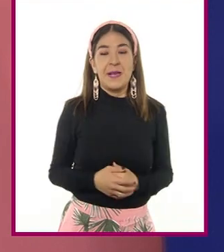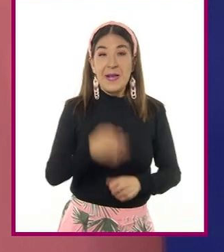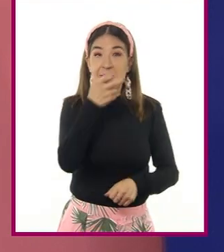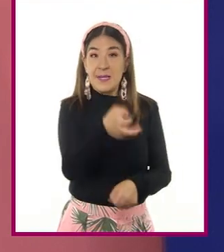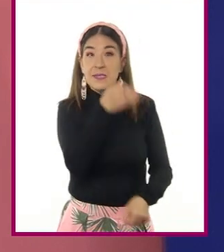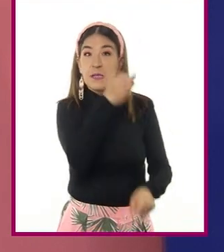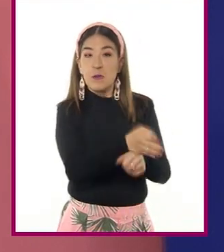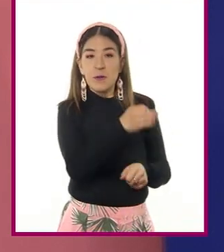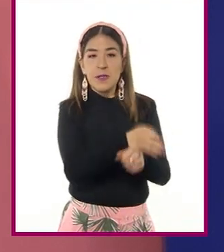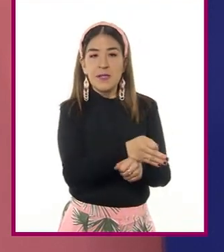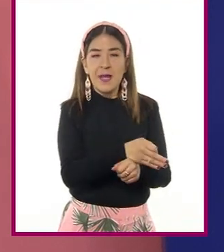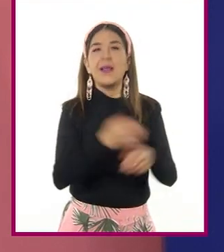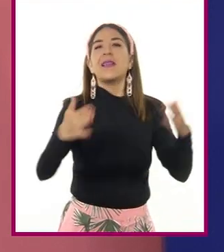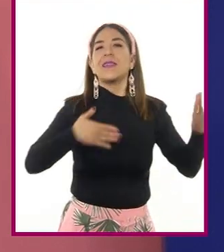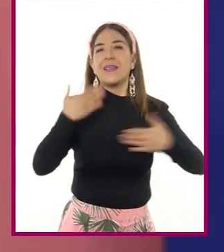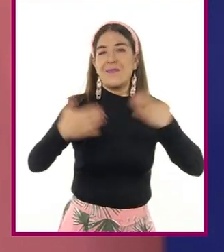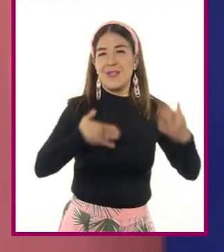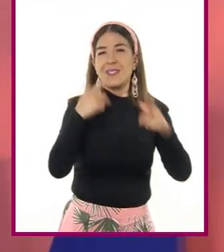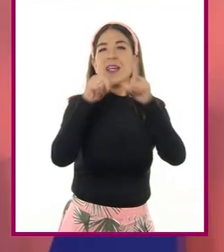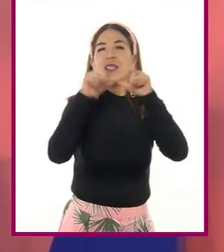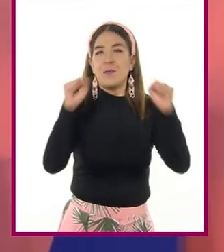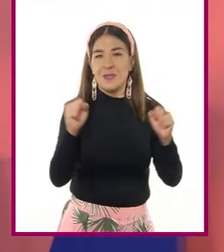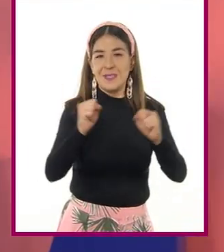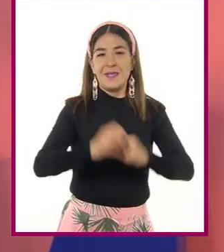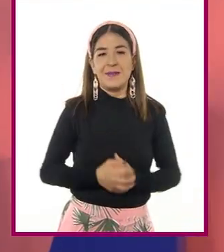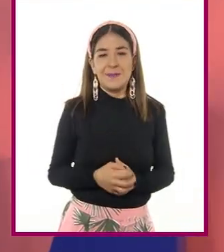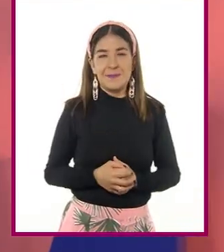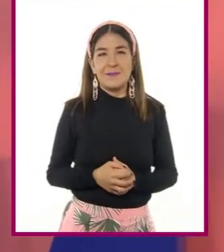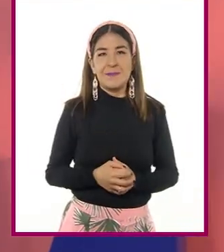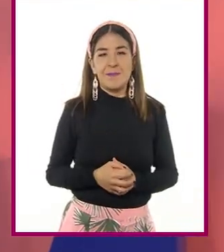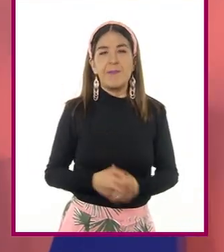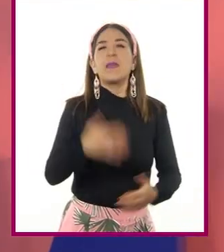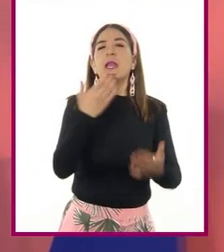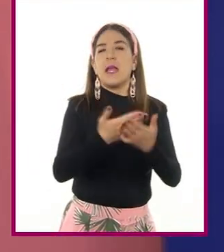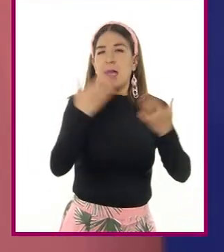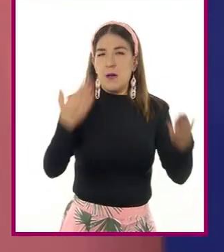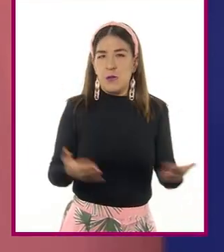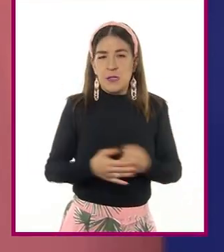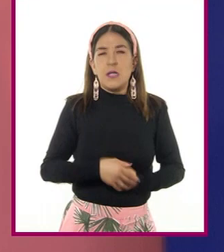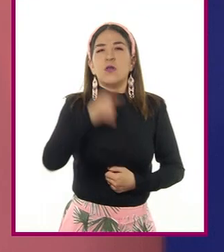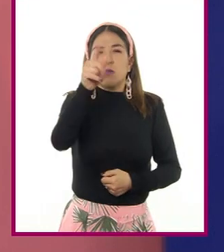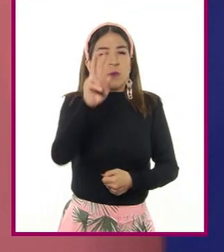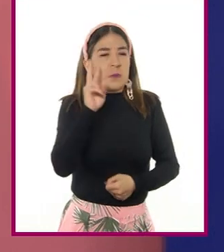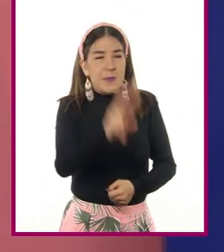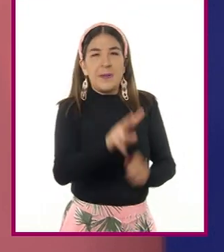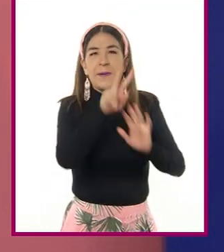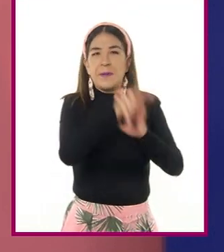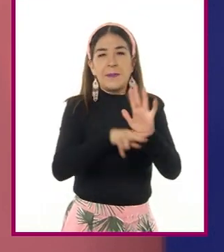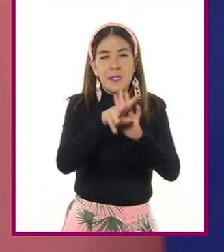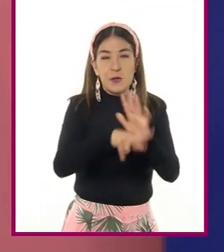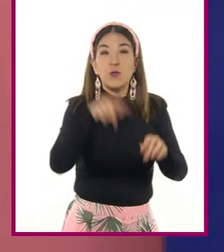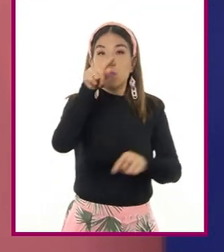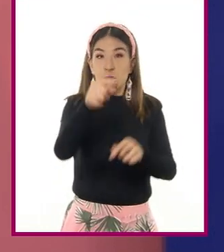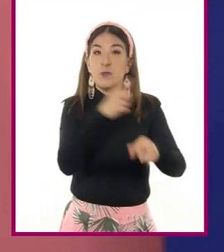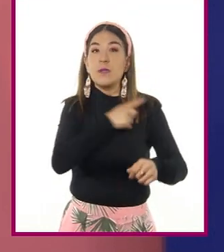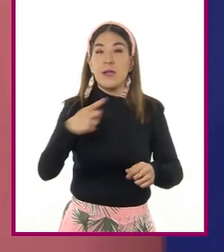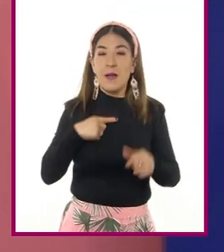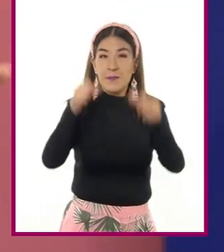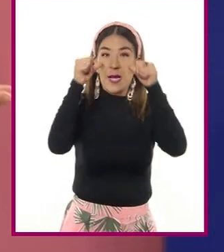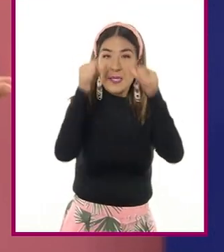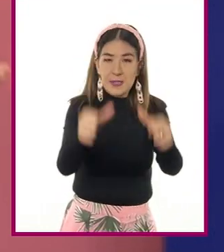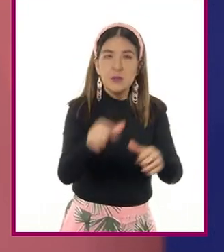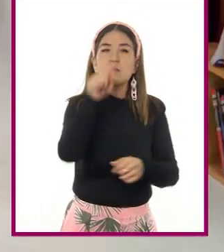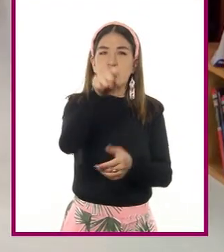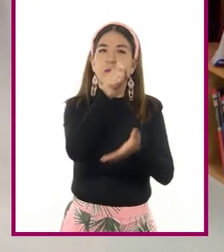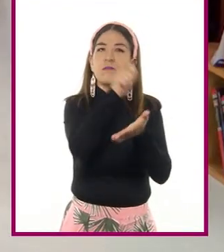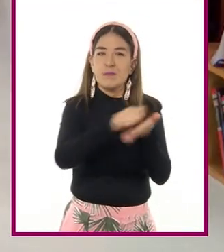este caso, la diversidad lingüística. Ahora veamos el siguiente video. Presten mucha atención y